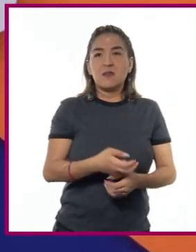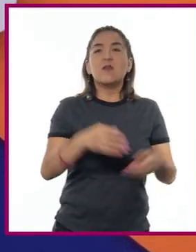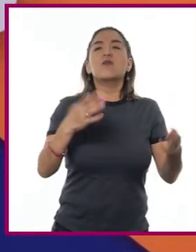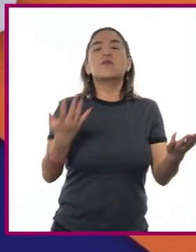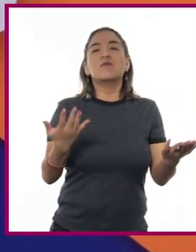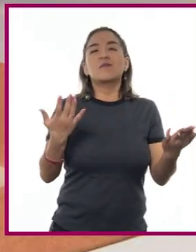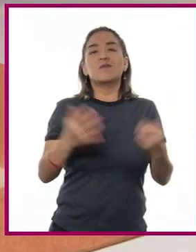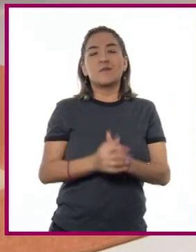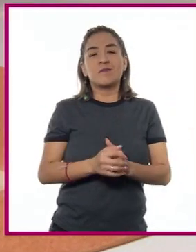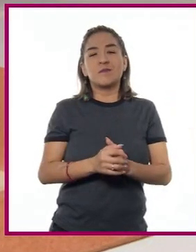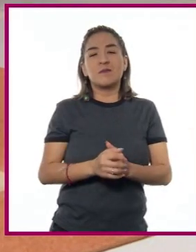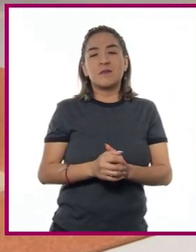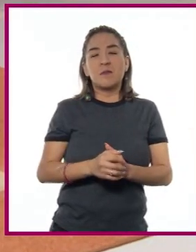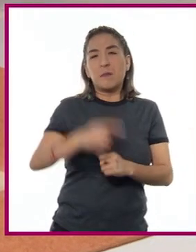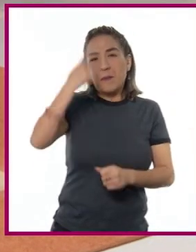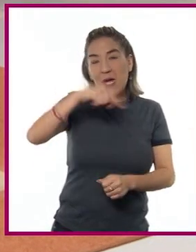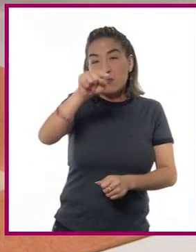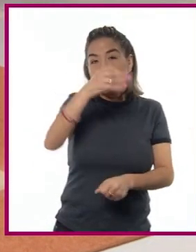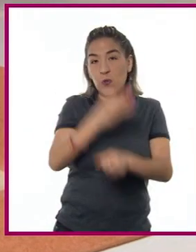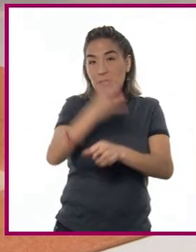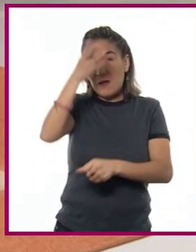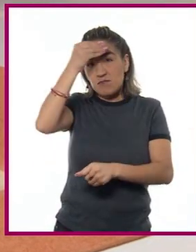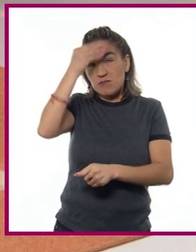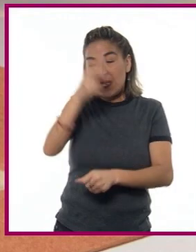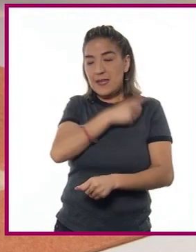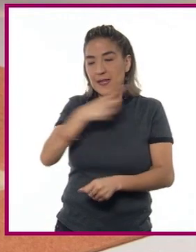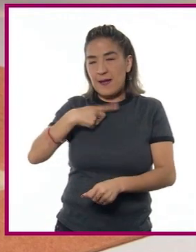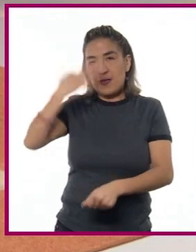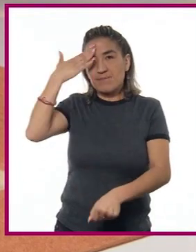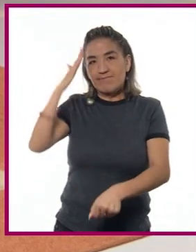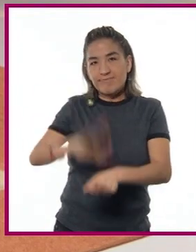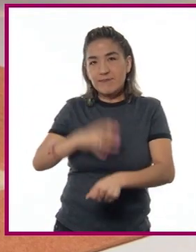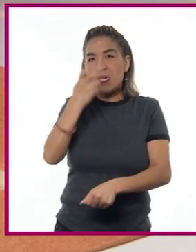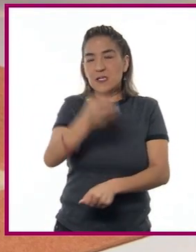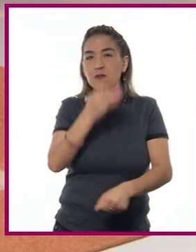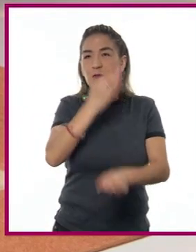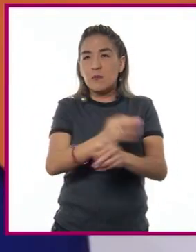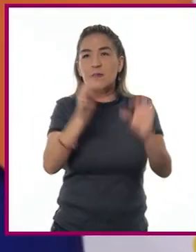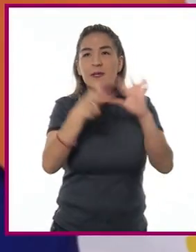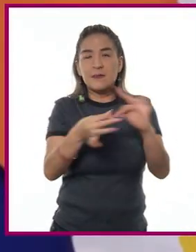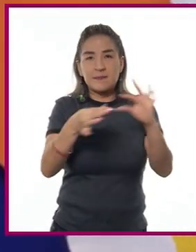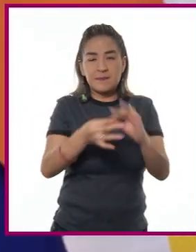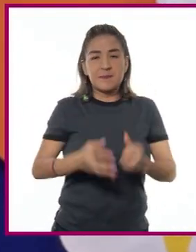prácticamente la lección más importante que nosotros tenemos que tener en mente con los materiales radioactivos.